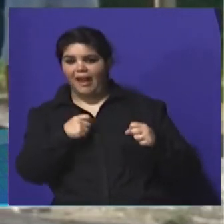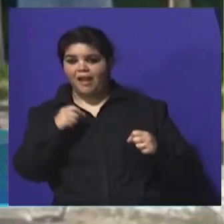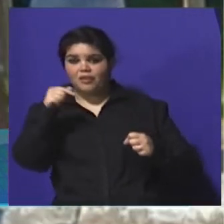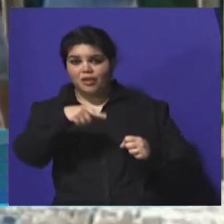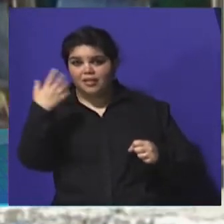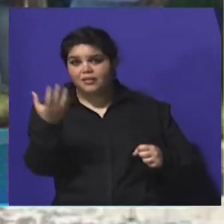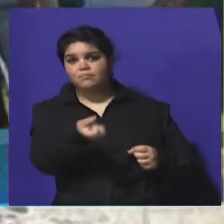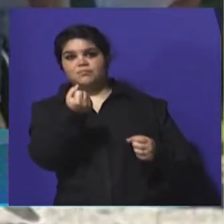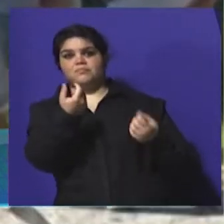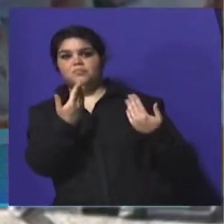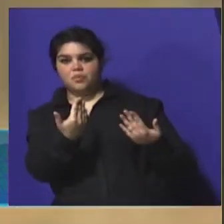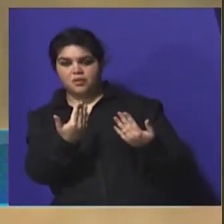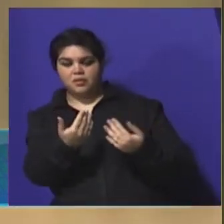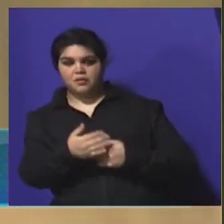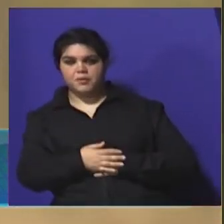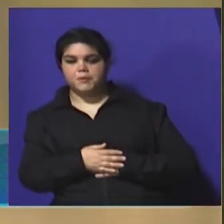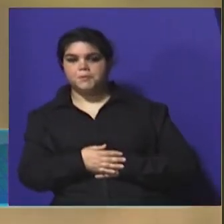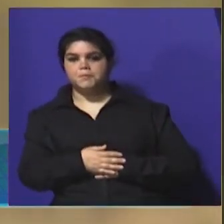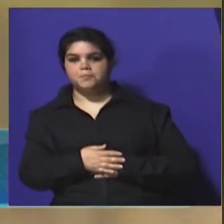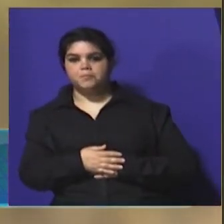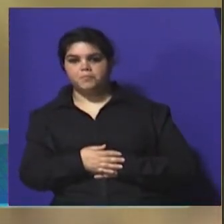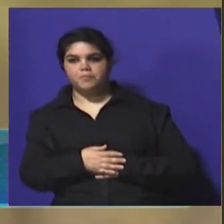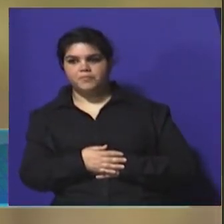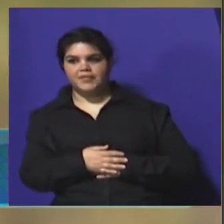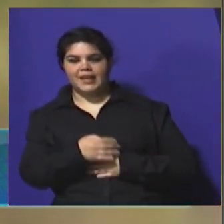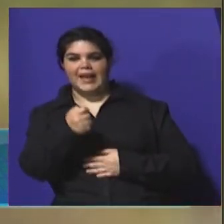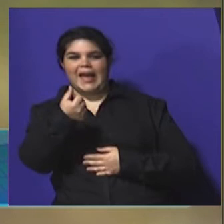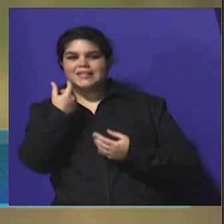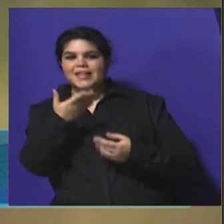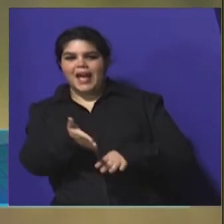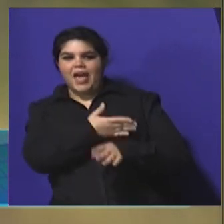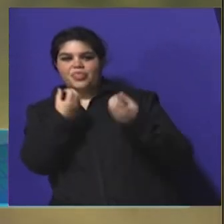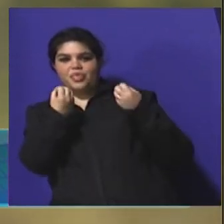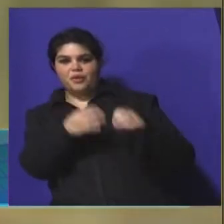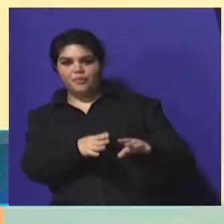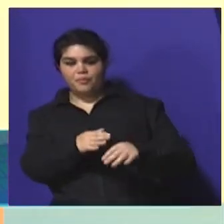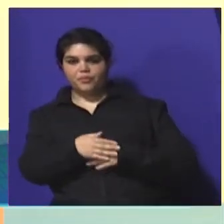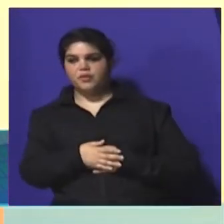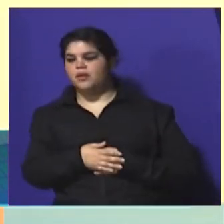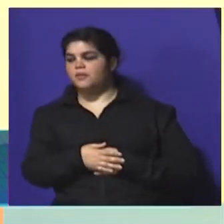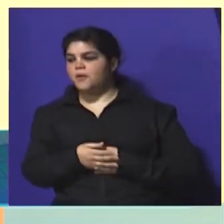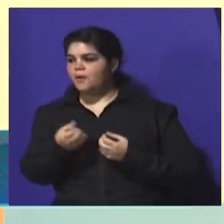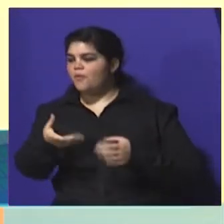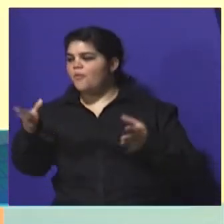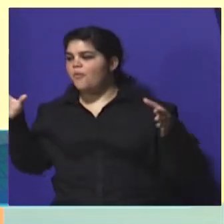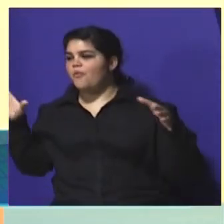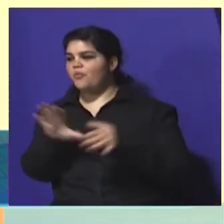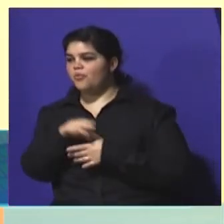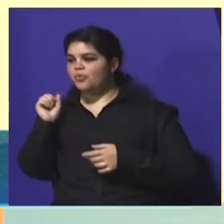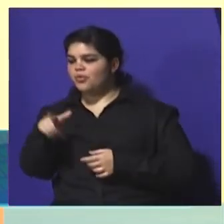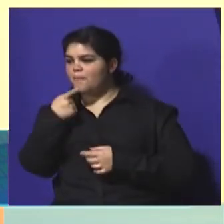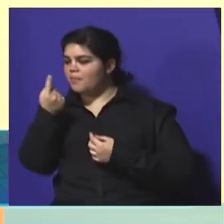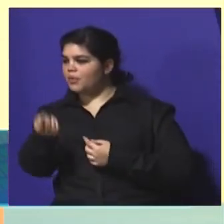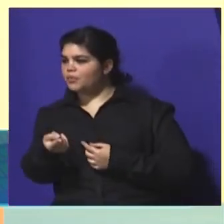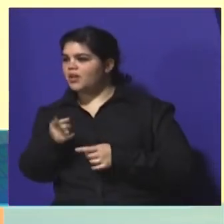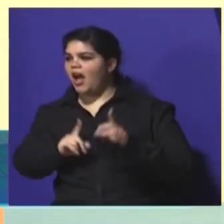casi casi a punto de abandonar el deporte bueno es vital que lo mencionas el tema llegaste a